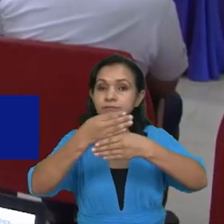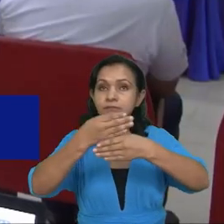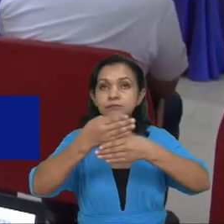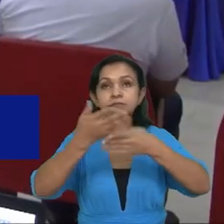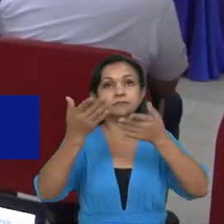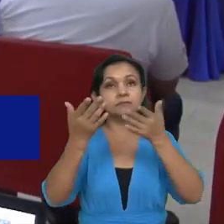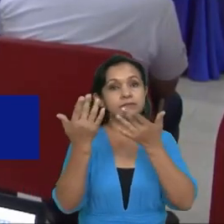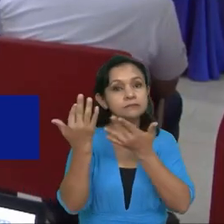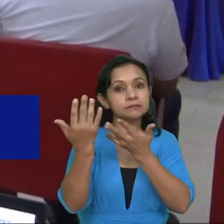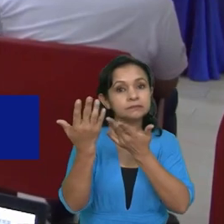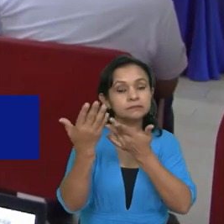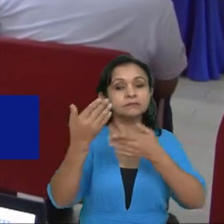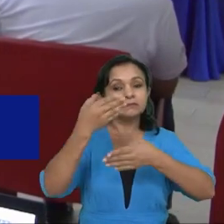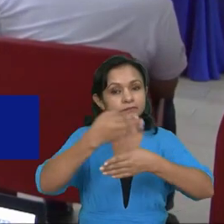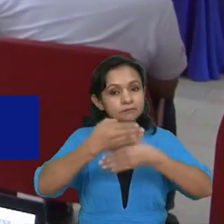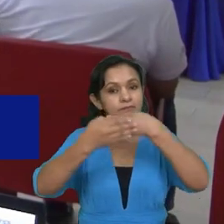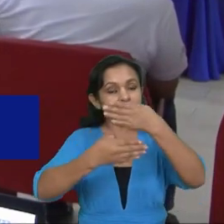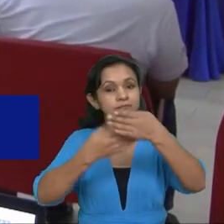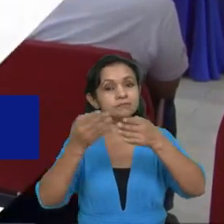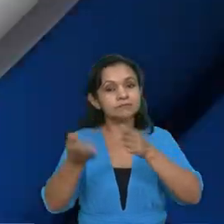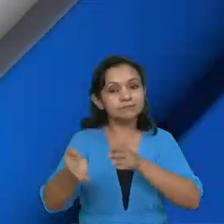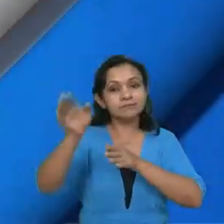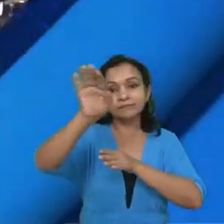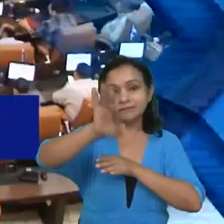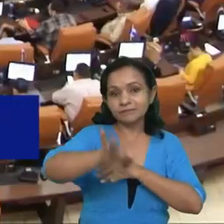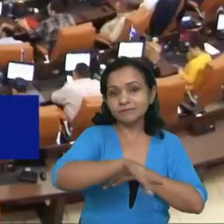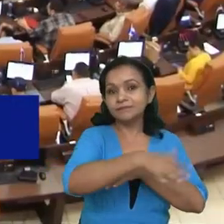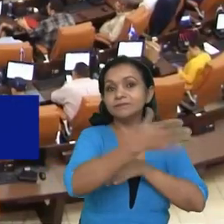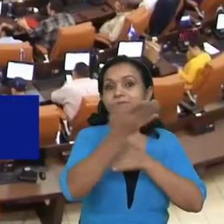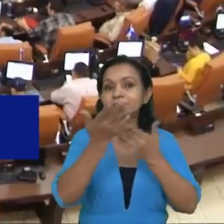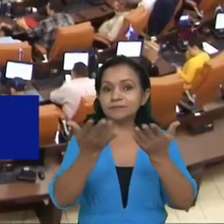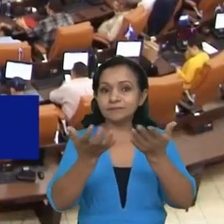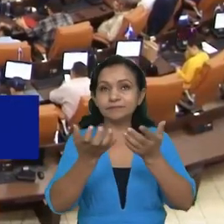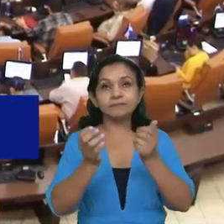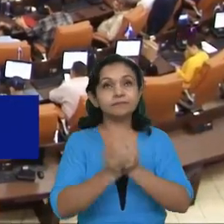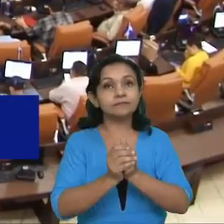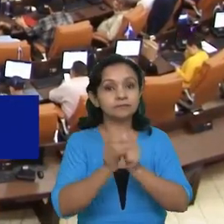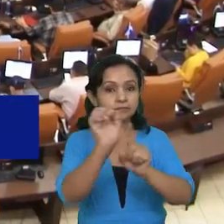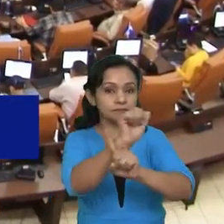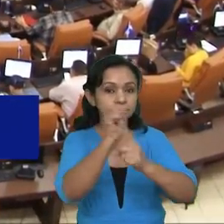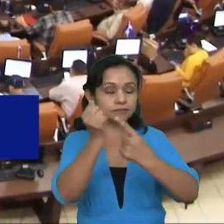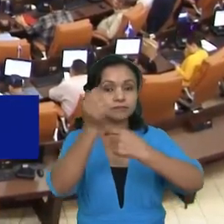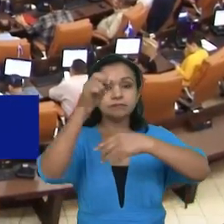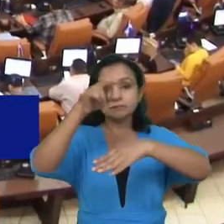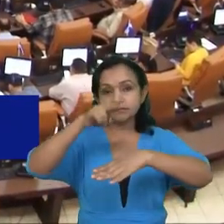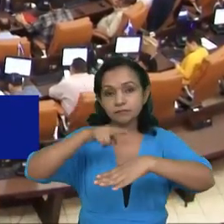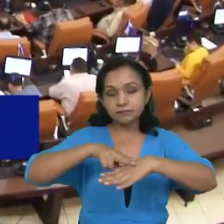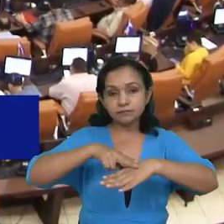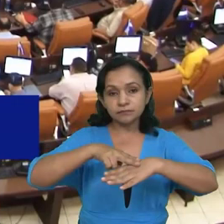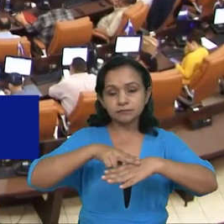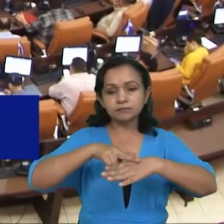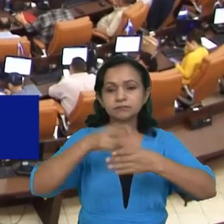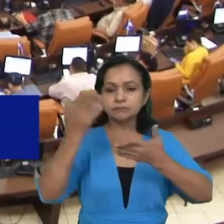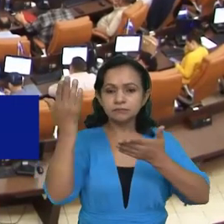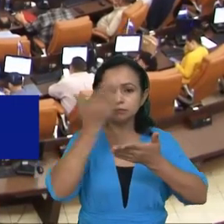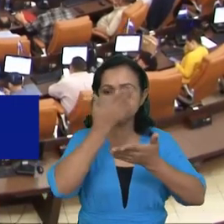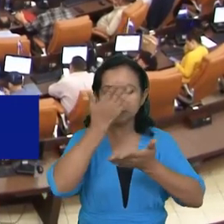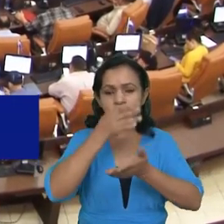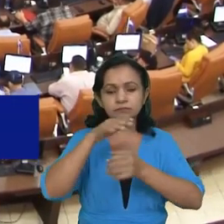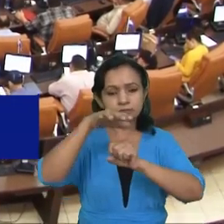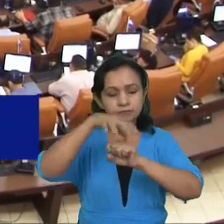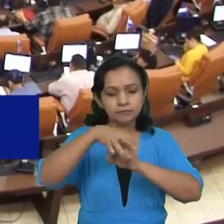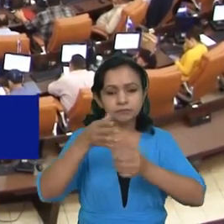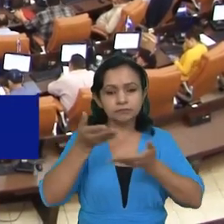tan esperada infraestructura marítima el plenario de la asamblea nacional remite a estudio en comisión la